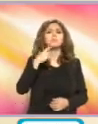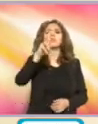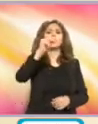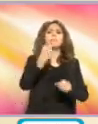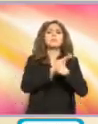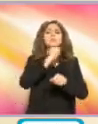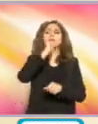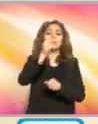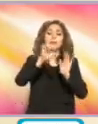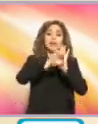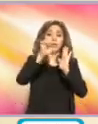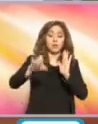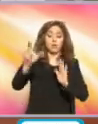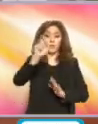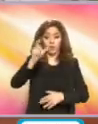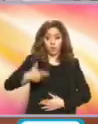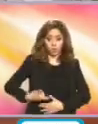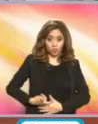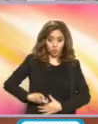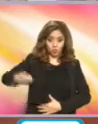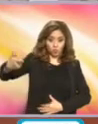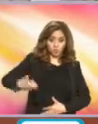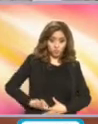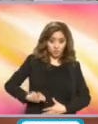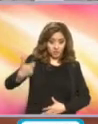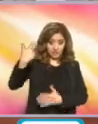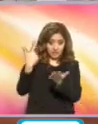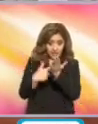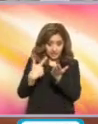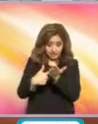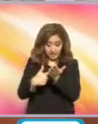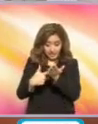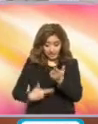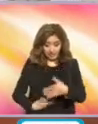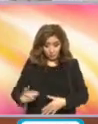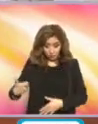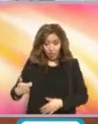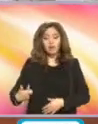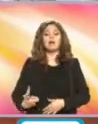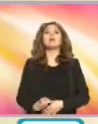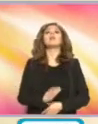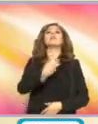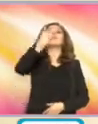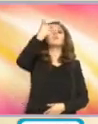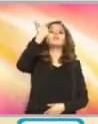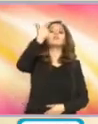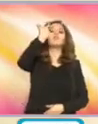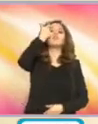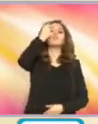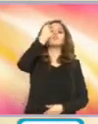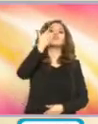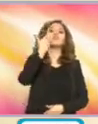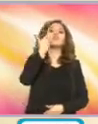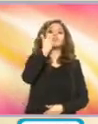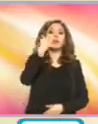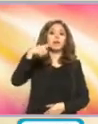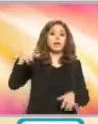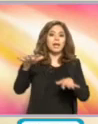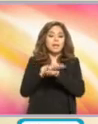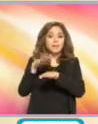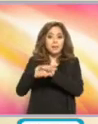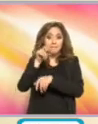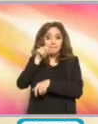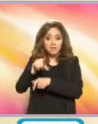que cuando se saca o se extrae de una zona y se inyecta en otra, pierde totalmente sus propiedades de evolución, como si